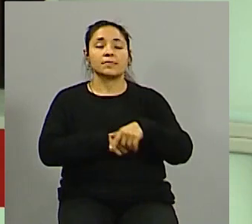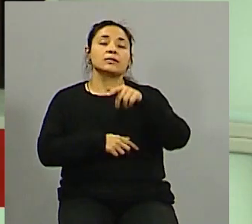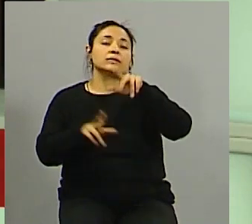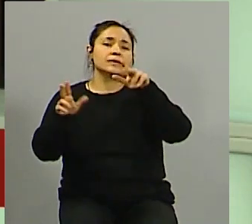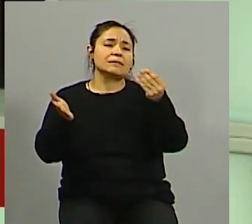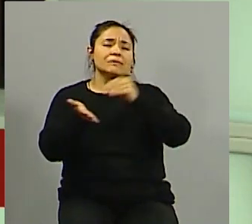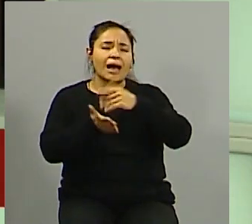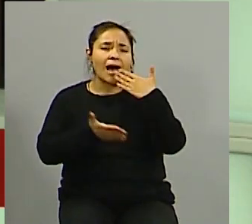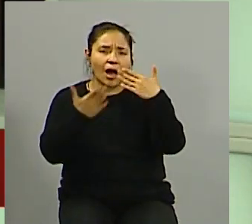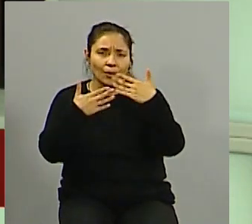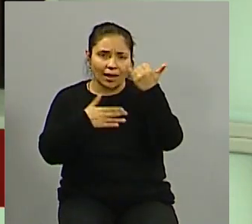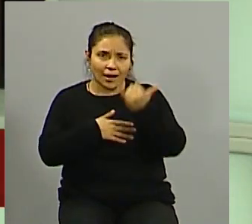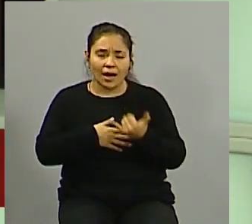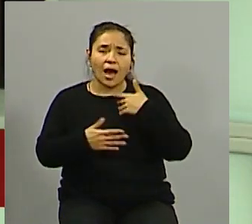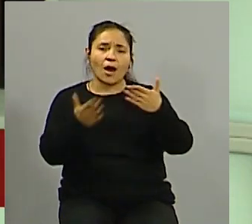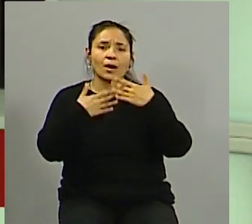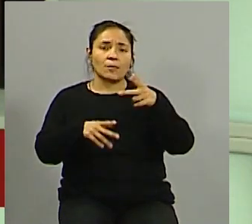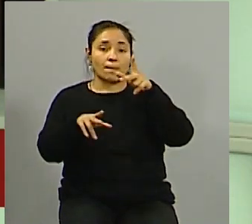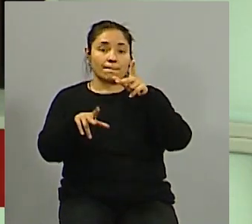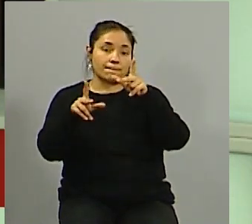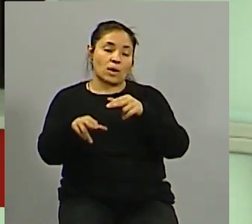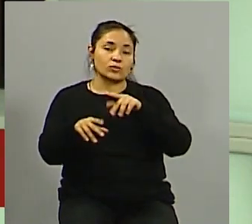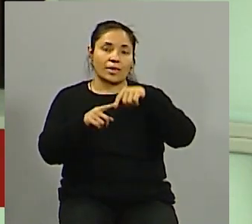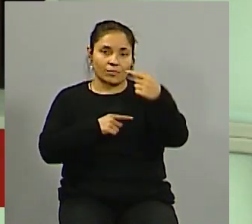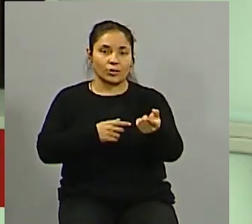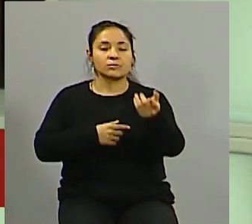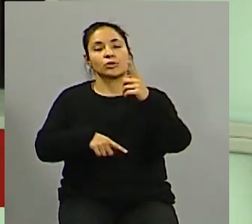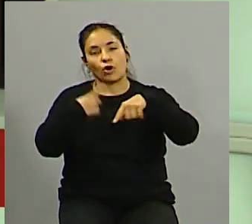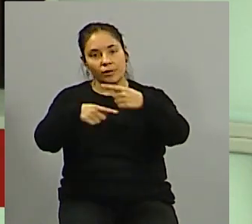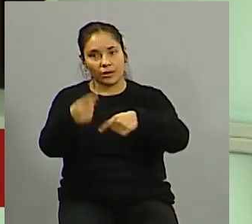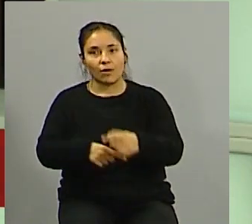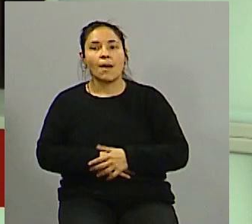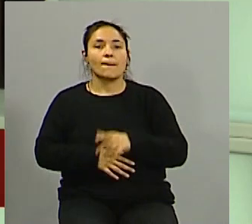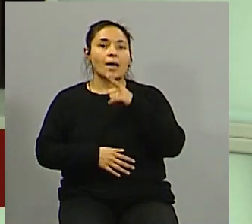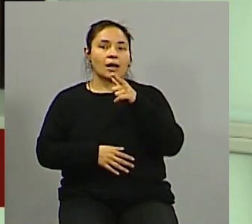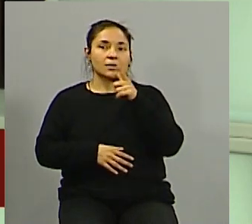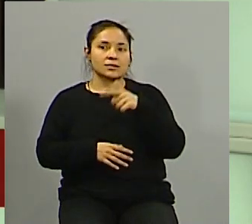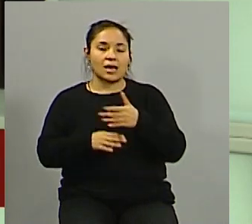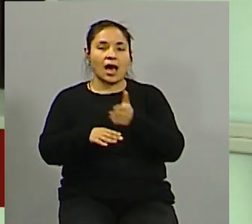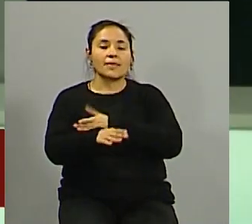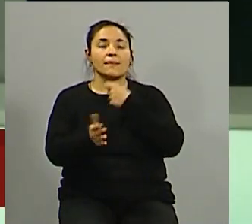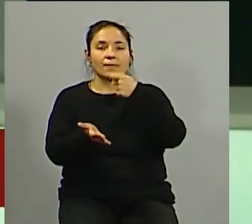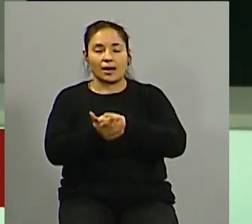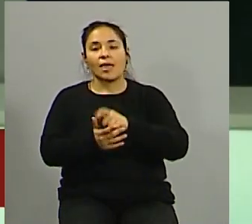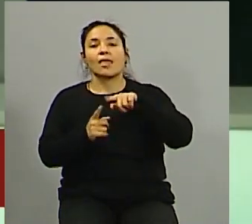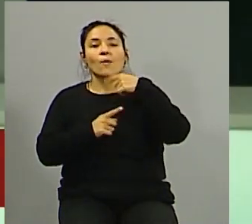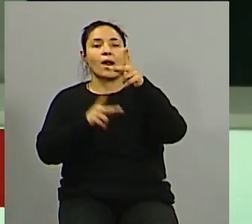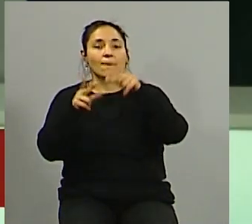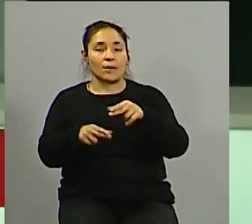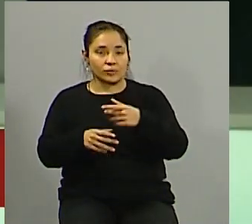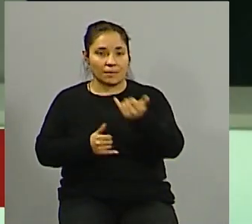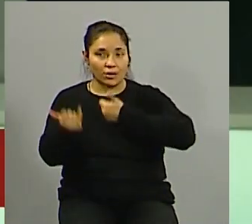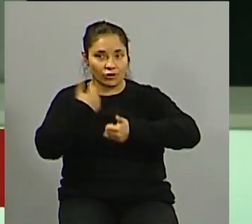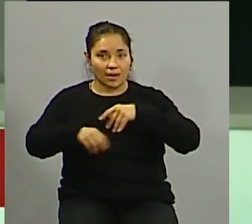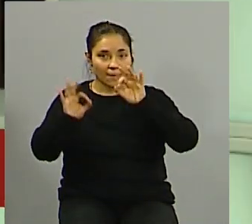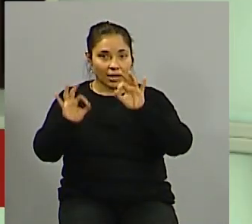porque también hay una que también ha despertado curiosidad, que es la cancelación anticipada. El detalle me lo decís después de la pausa, ¿te parece?